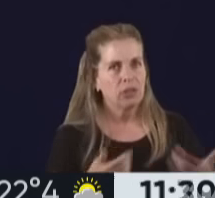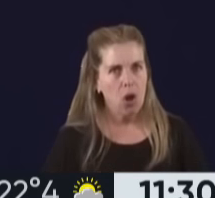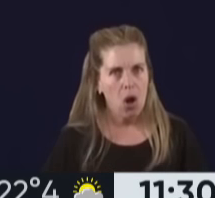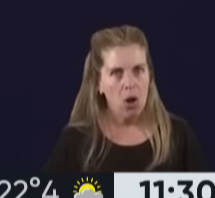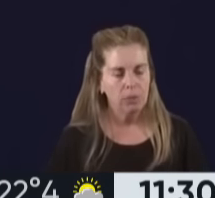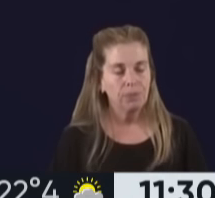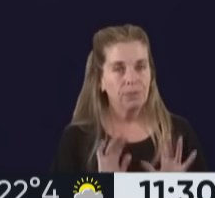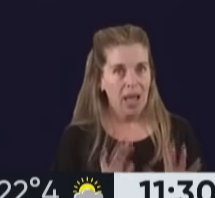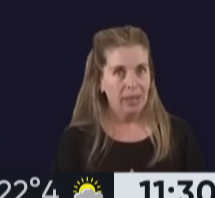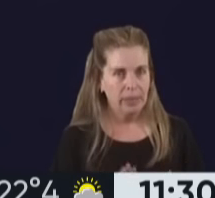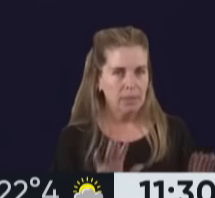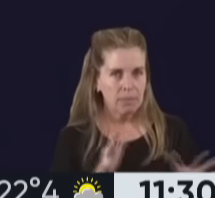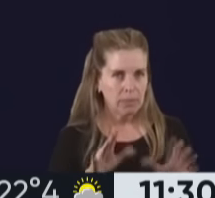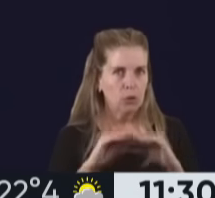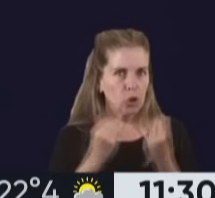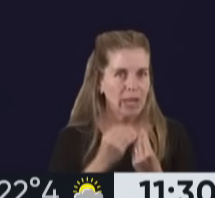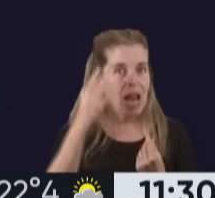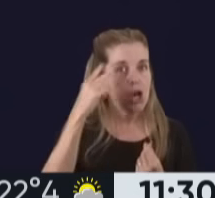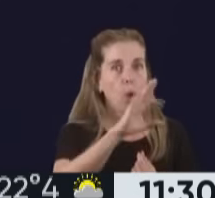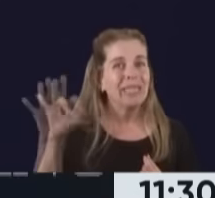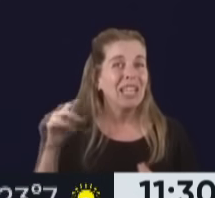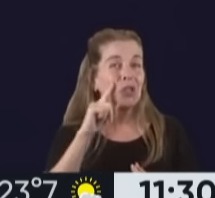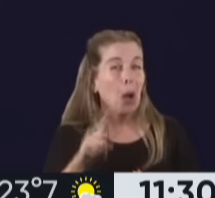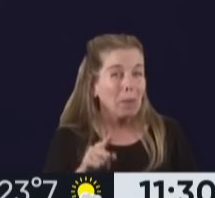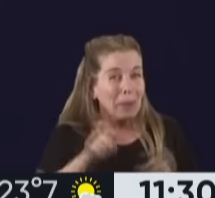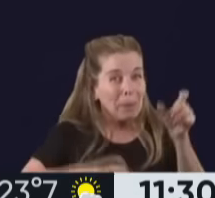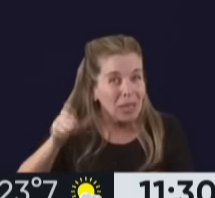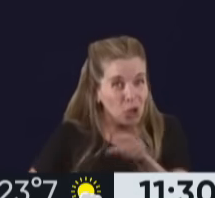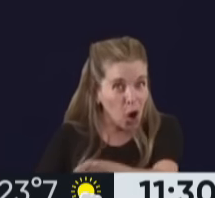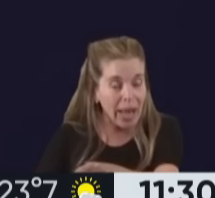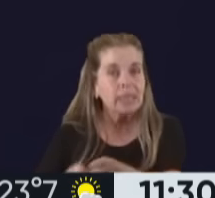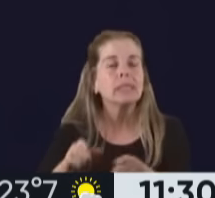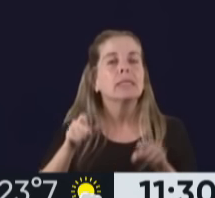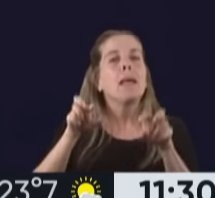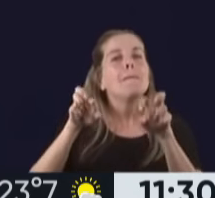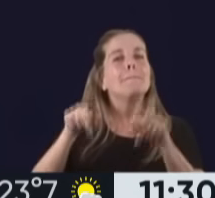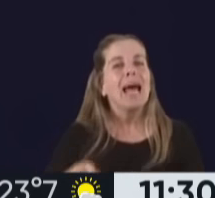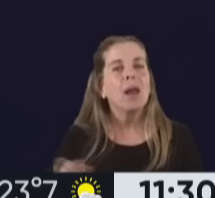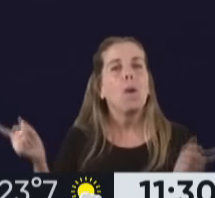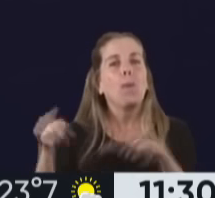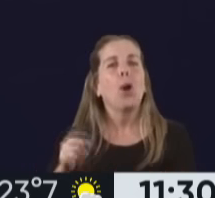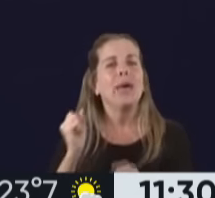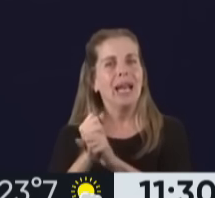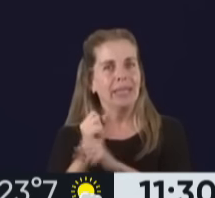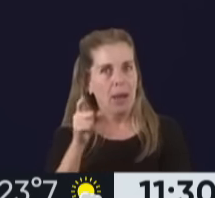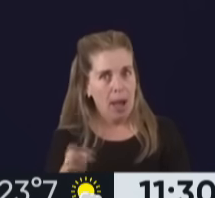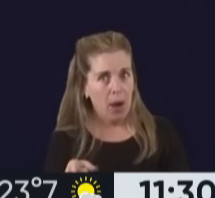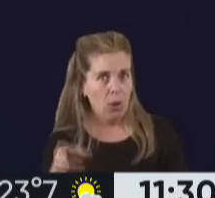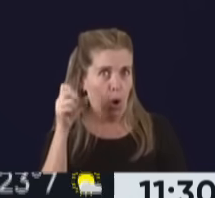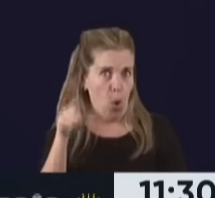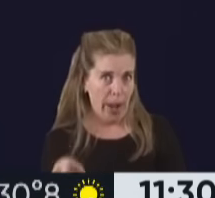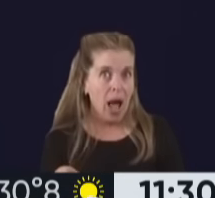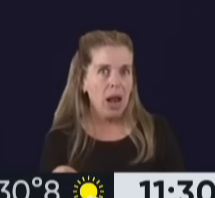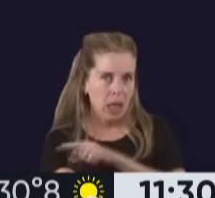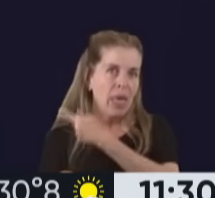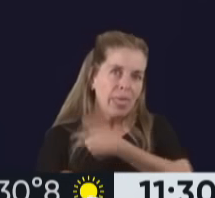De esta manera, unos 900.000 beneficiarios del Plan Volver al Trabajo van a comenzar a capacitarse para sostener el plan.